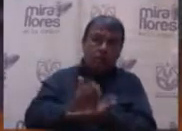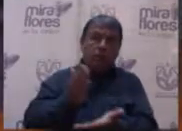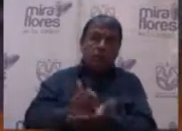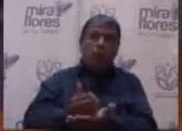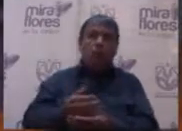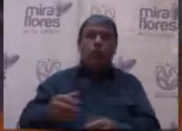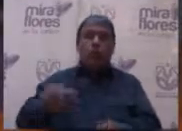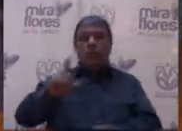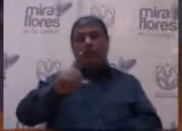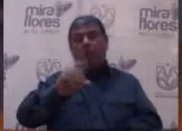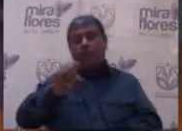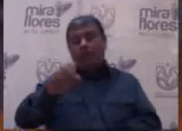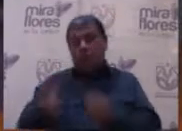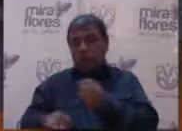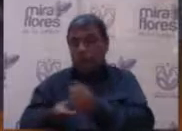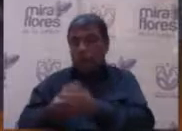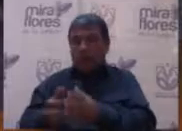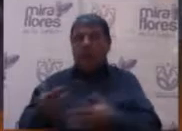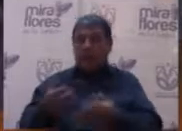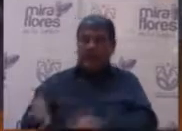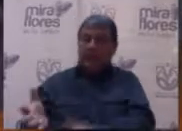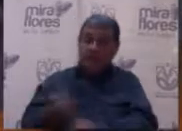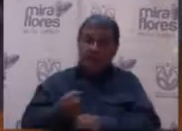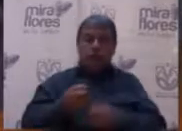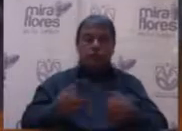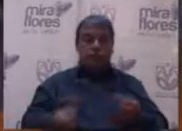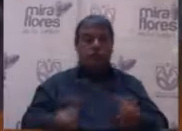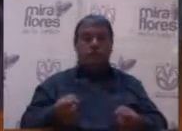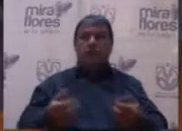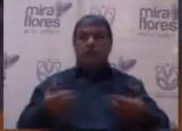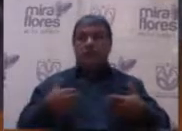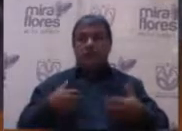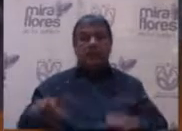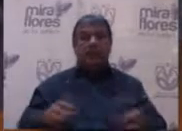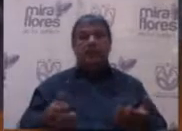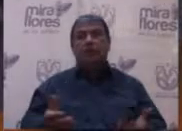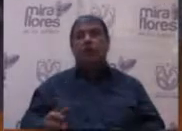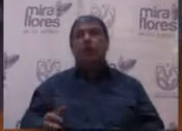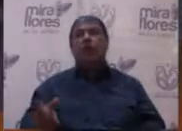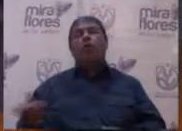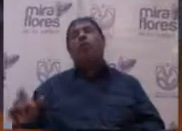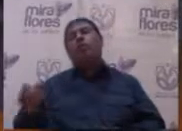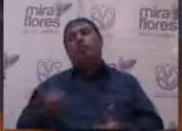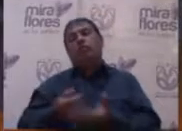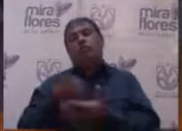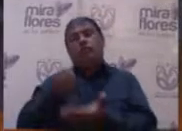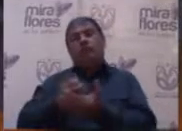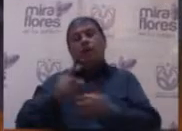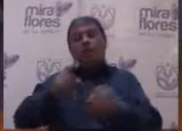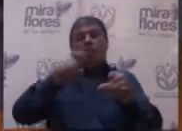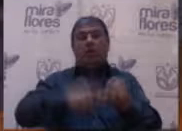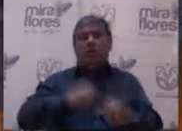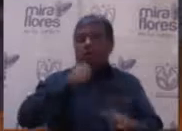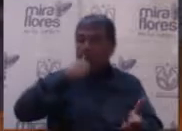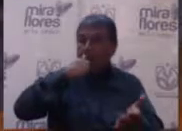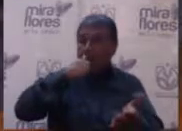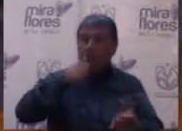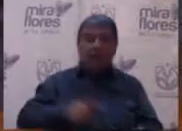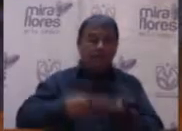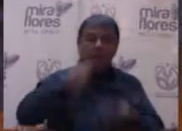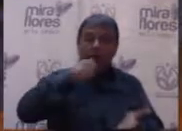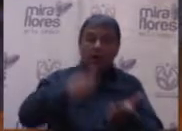el depósito, y al querer retirar el vehículo no puede hacerlo y tiene que hacerlo mediante una grúa. Y envía una carta el